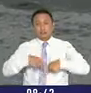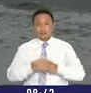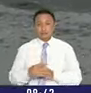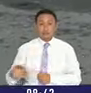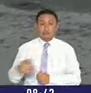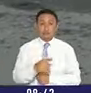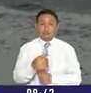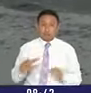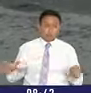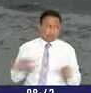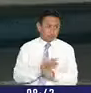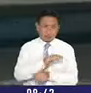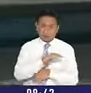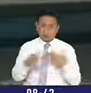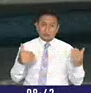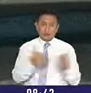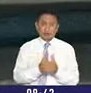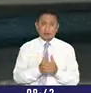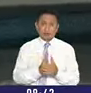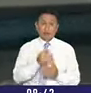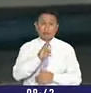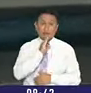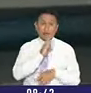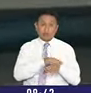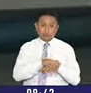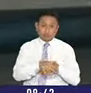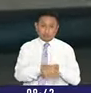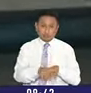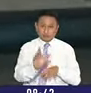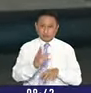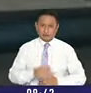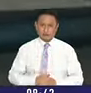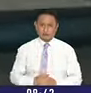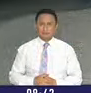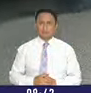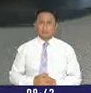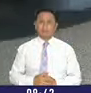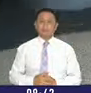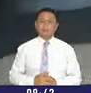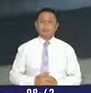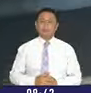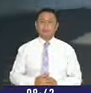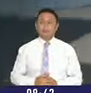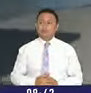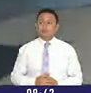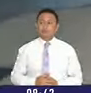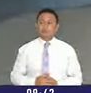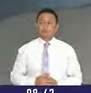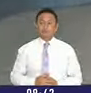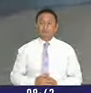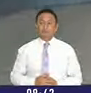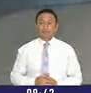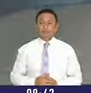intervención integrales para evitar que el líquido vital se pierda y formó prisci la cadena